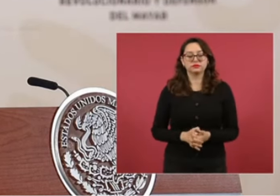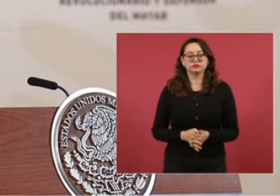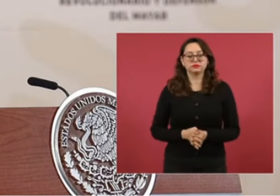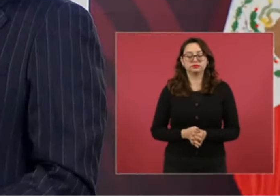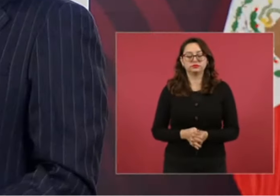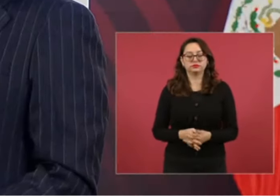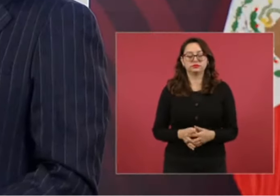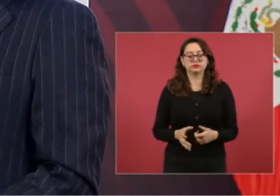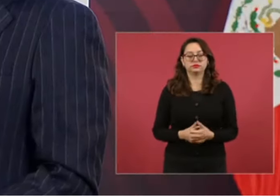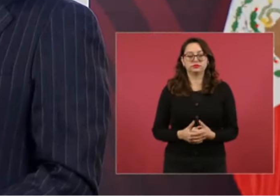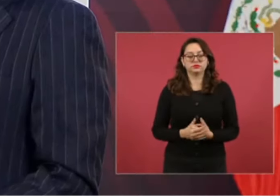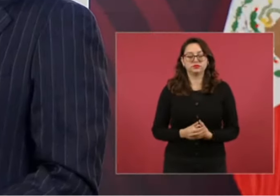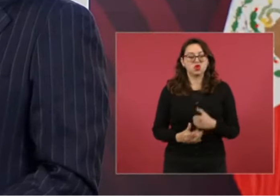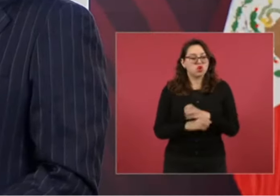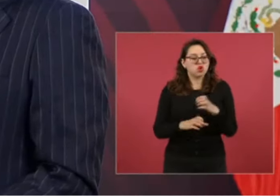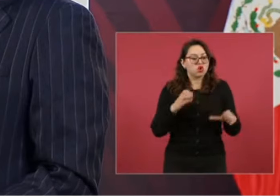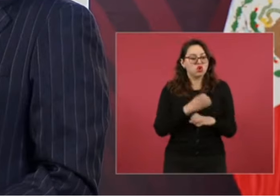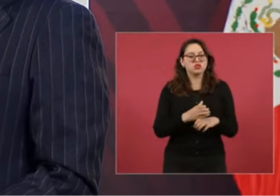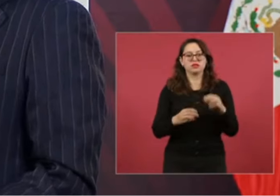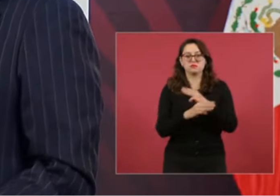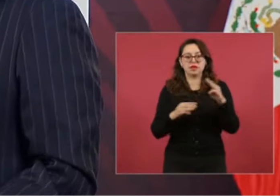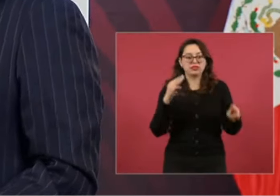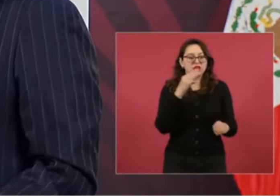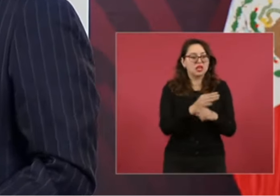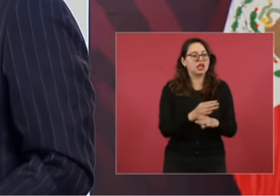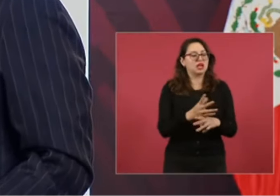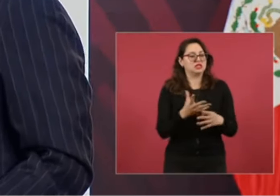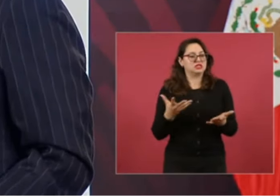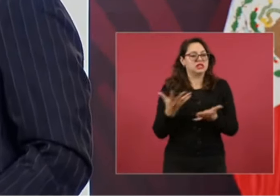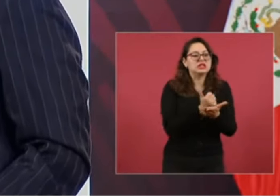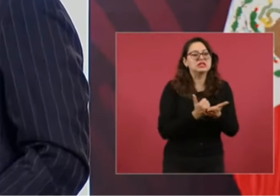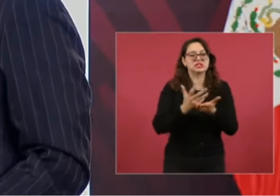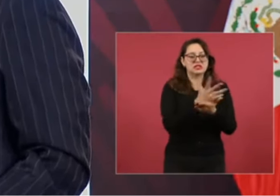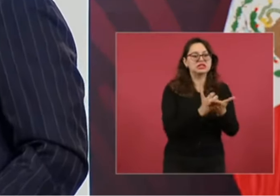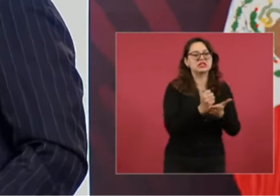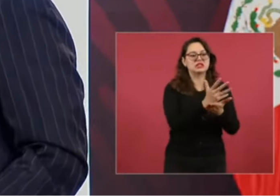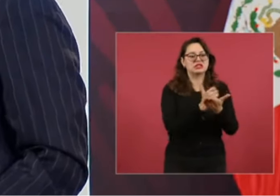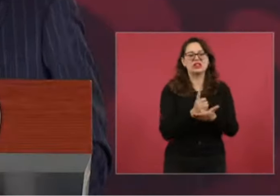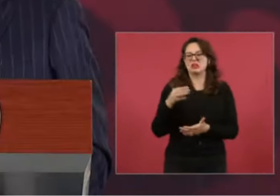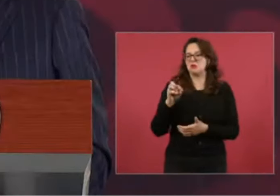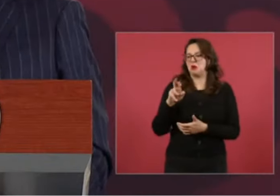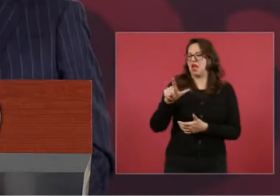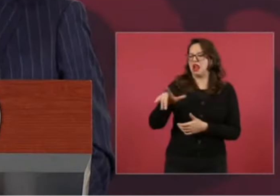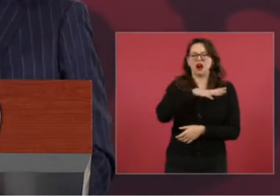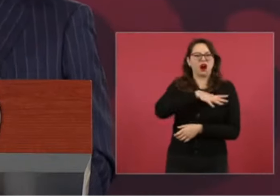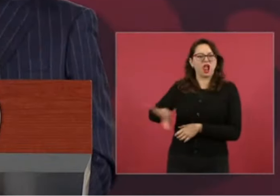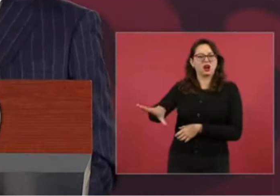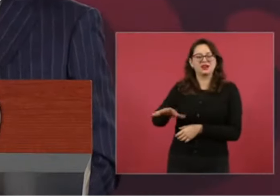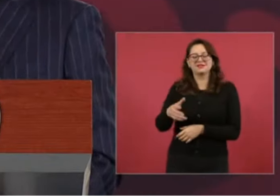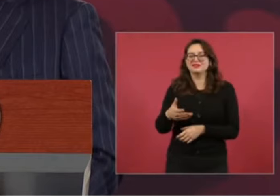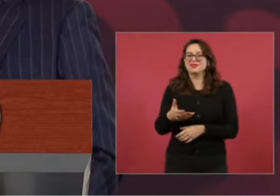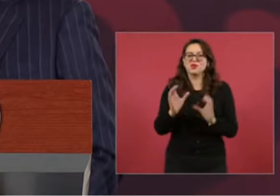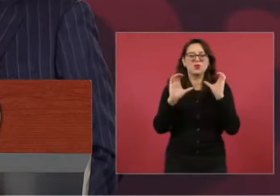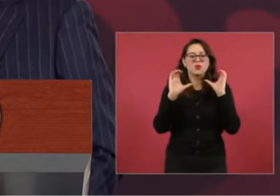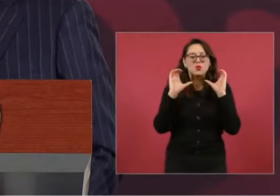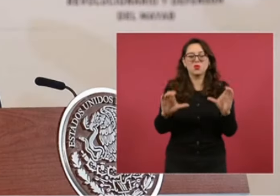la búsqueda de lo material, el triunfar a toda costa, sin escrúpulos morales. Cuidado con eso.